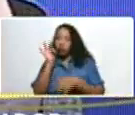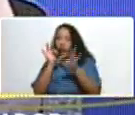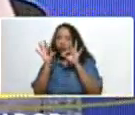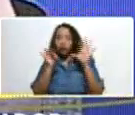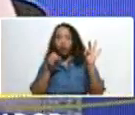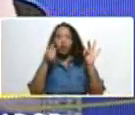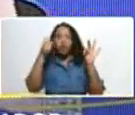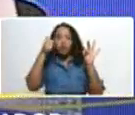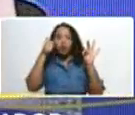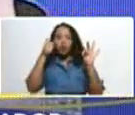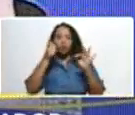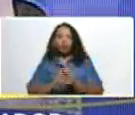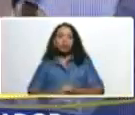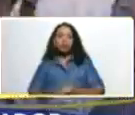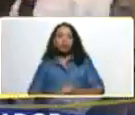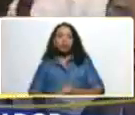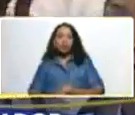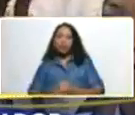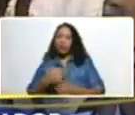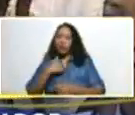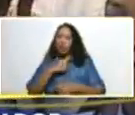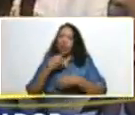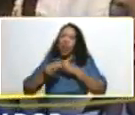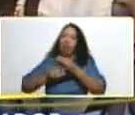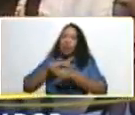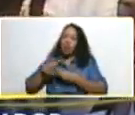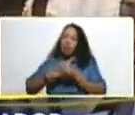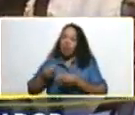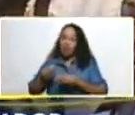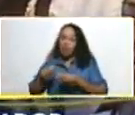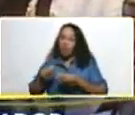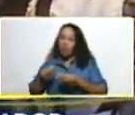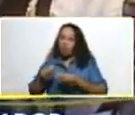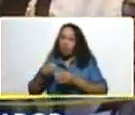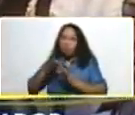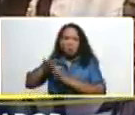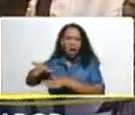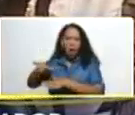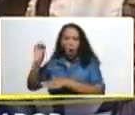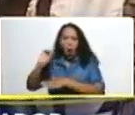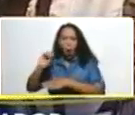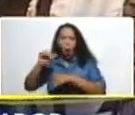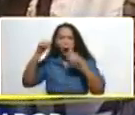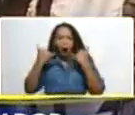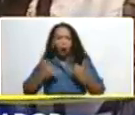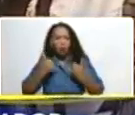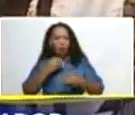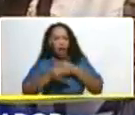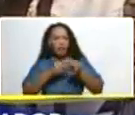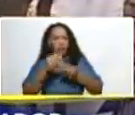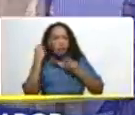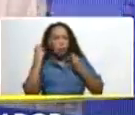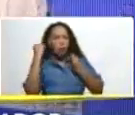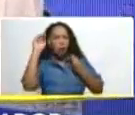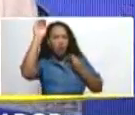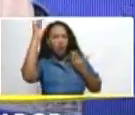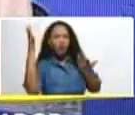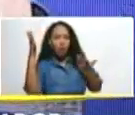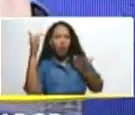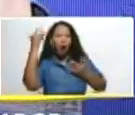hacia mis compañeros, ¿qué dejamos de hacer o qué estamos haciendo diferente para mejorar? Hay cosas que